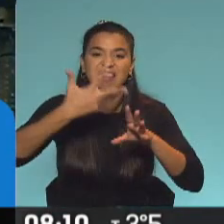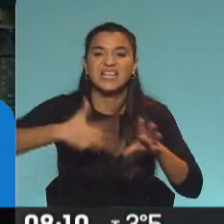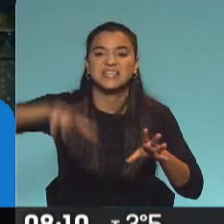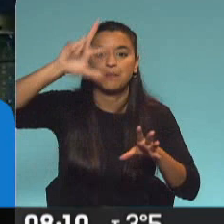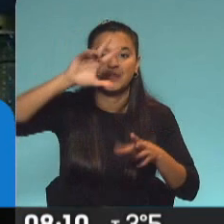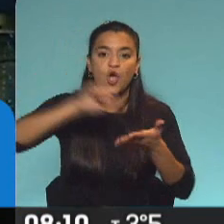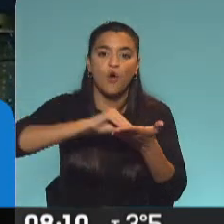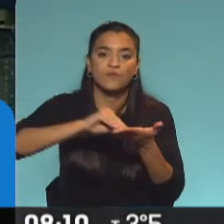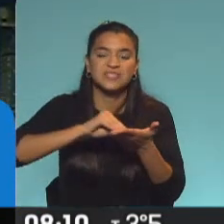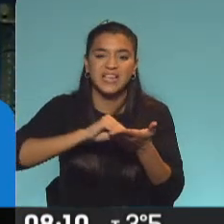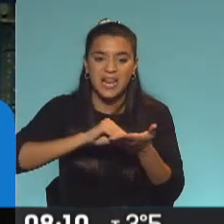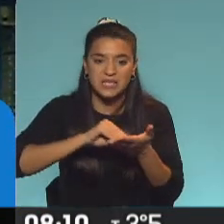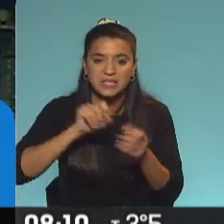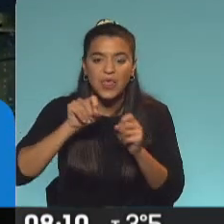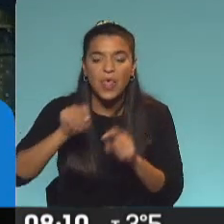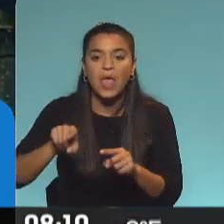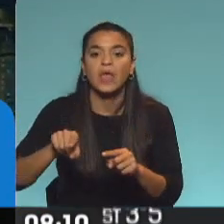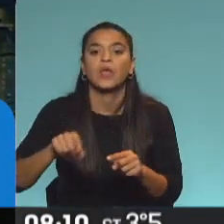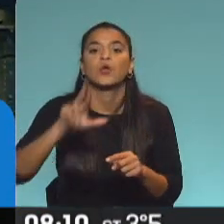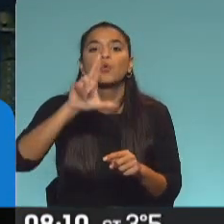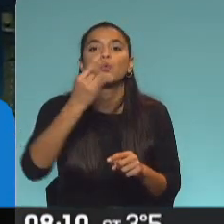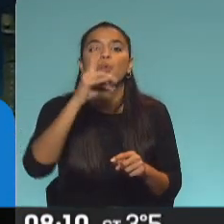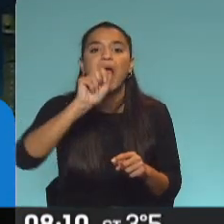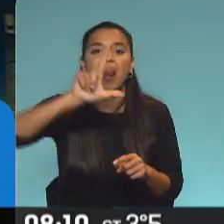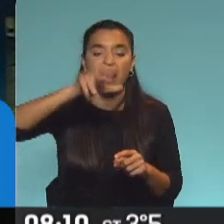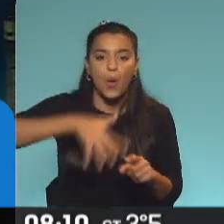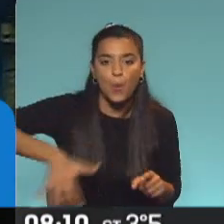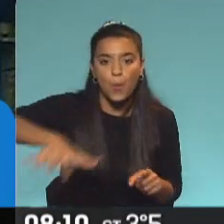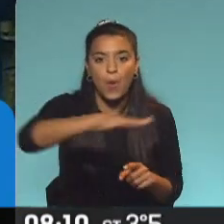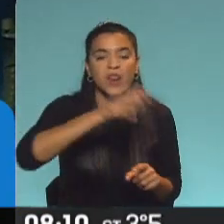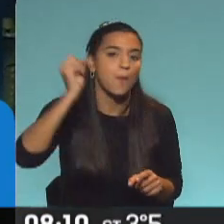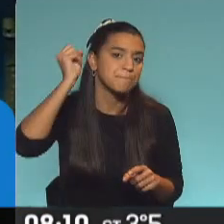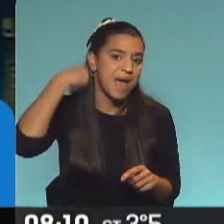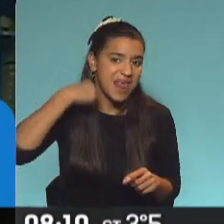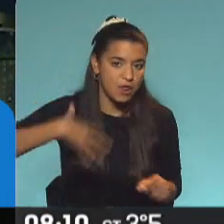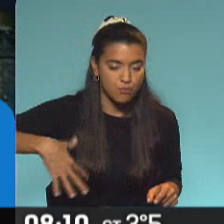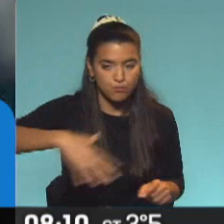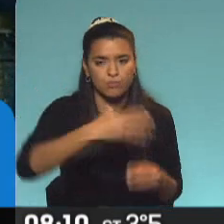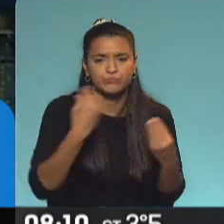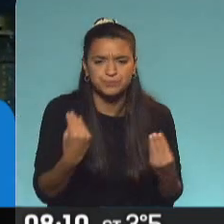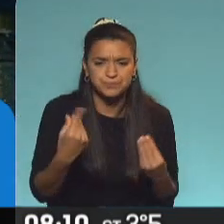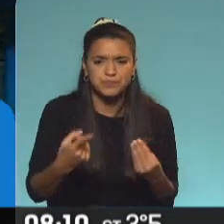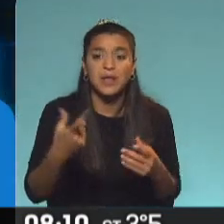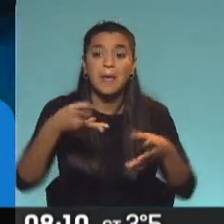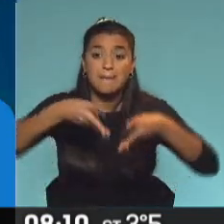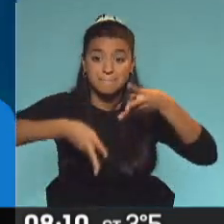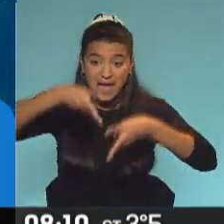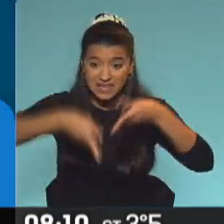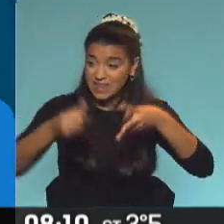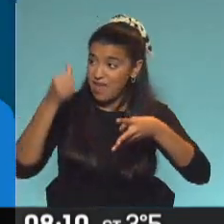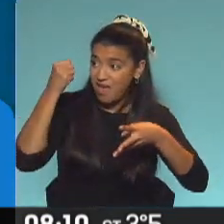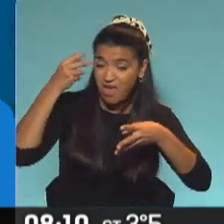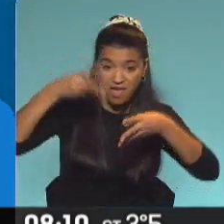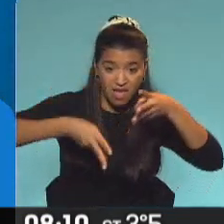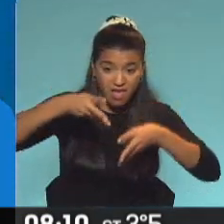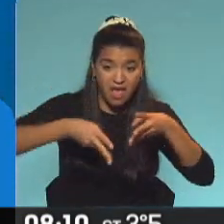las oficinas administrativas de la Rural, aquí en el barrio de Palermo. ¿Por qué? Porque esta máquina que tengo a